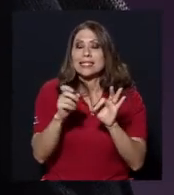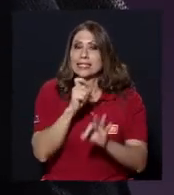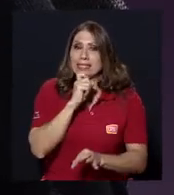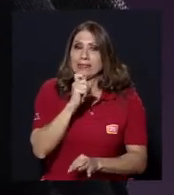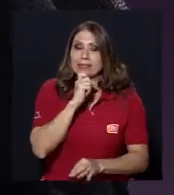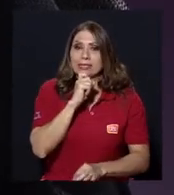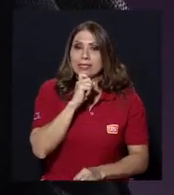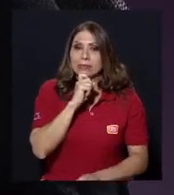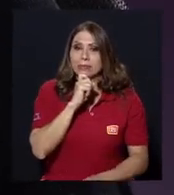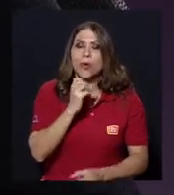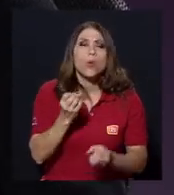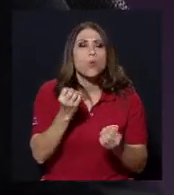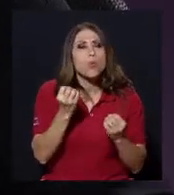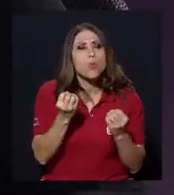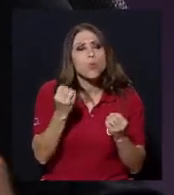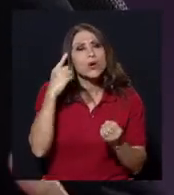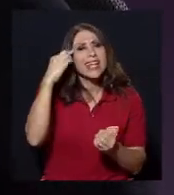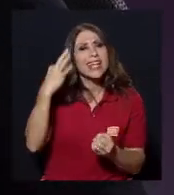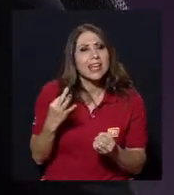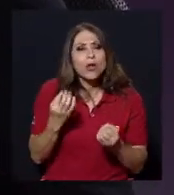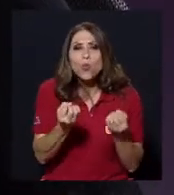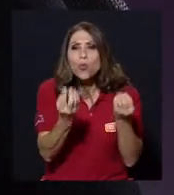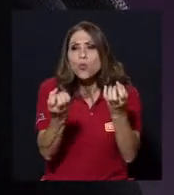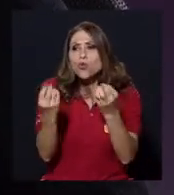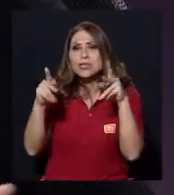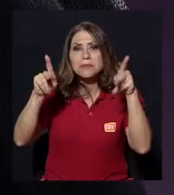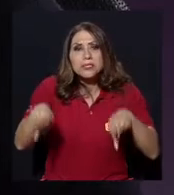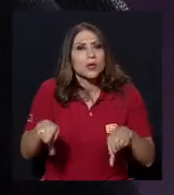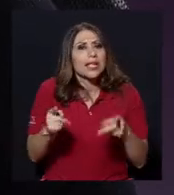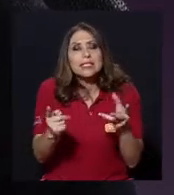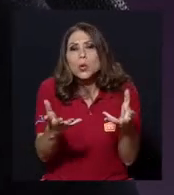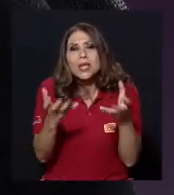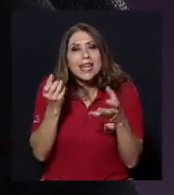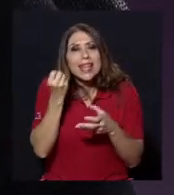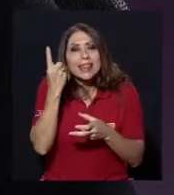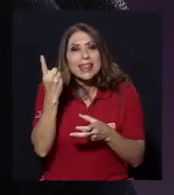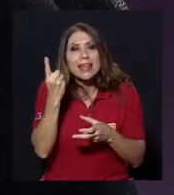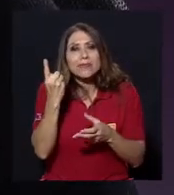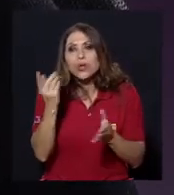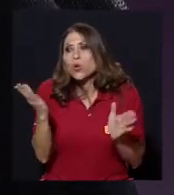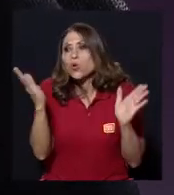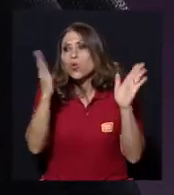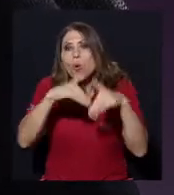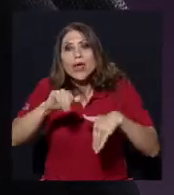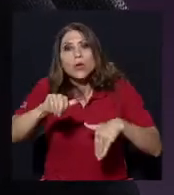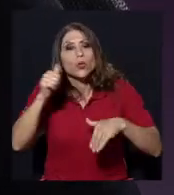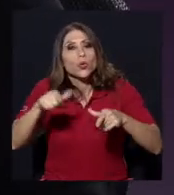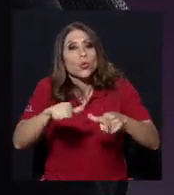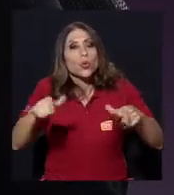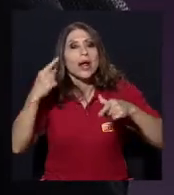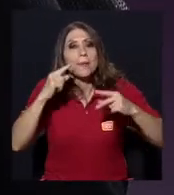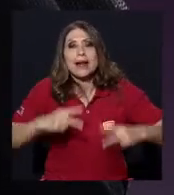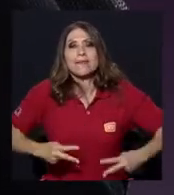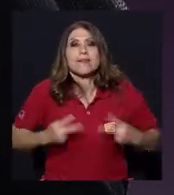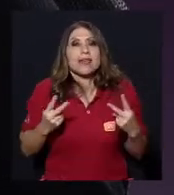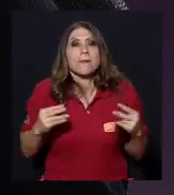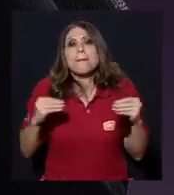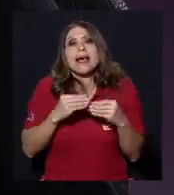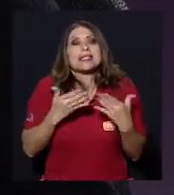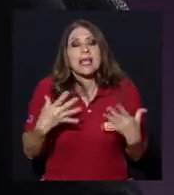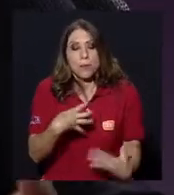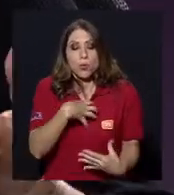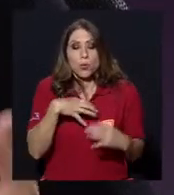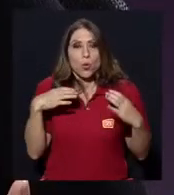personas no quieren entender que no tenemos otro lugar más para vivir la vida que el propio cuerpo, ¿verdad? Y cuando hablamos de derechos sexuales,